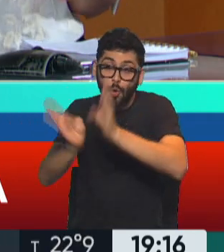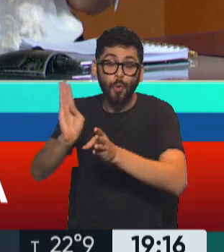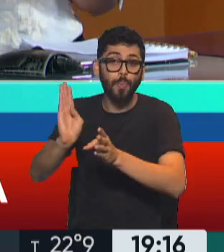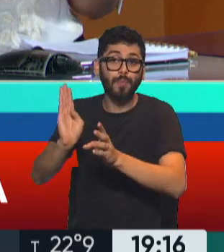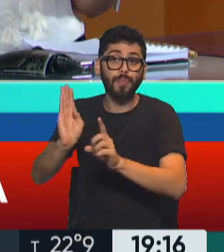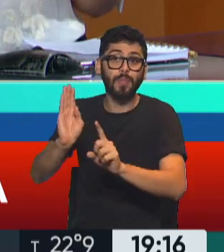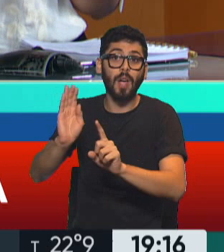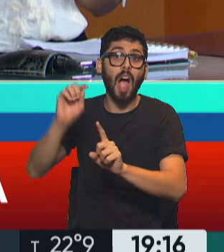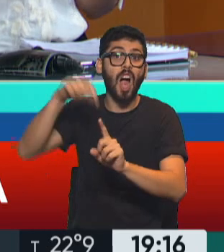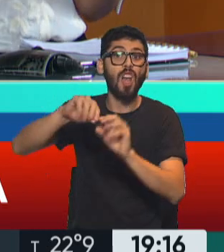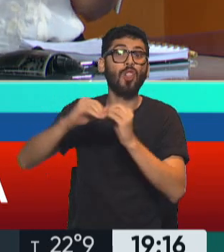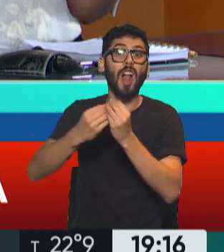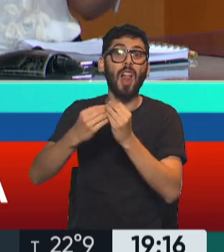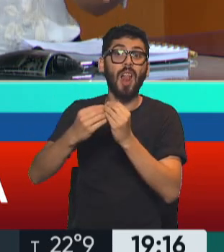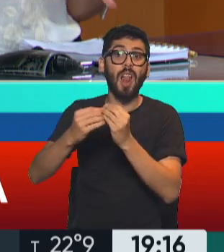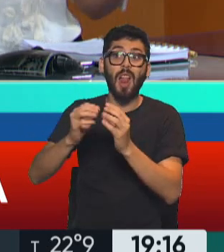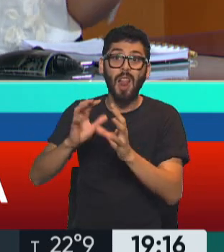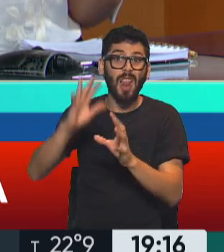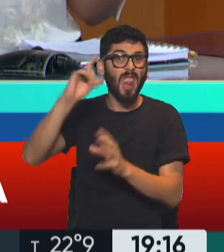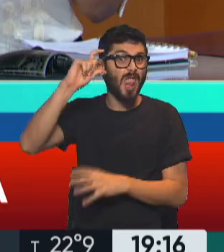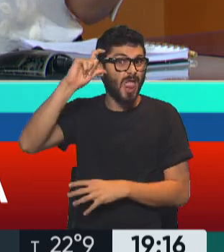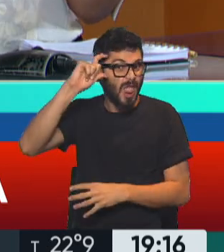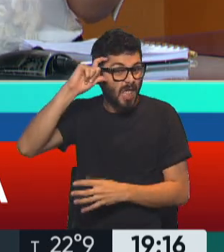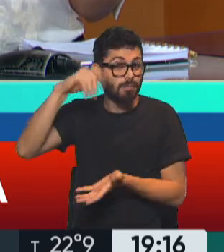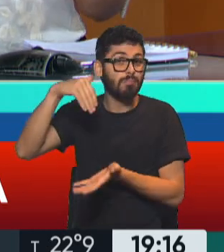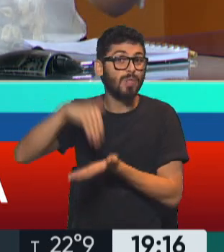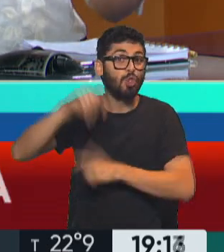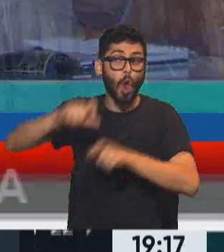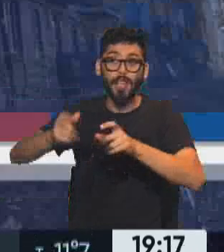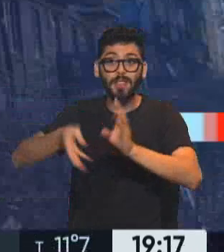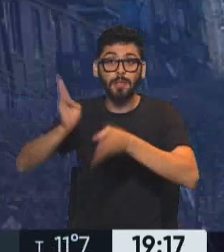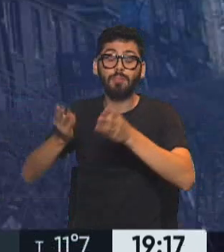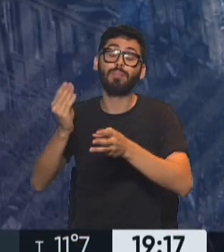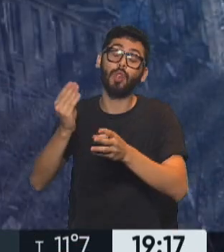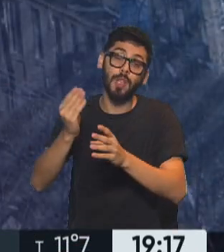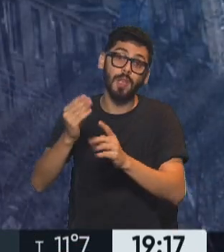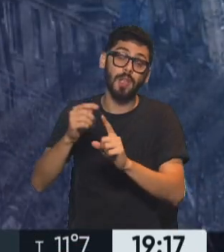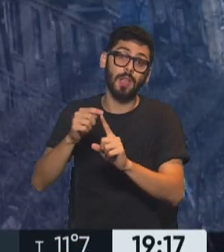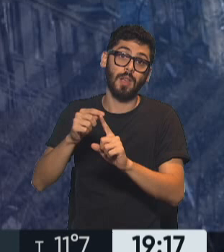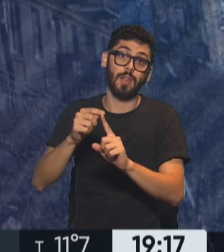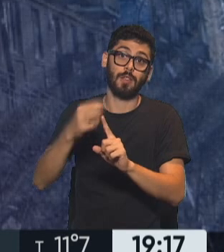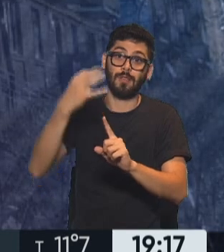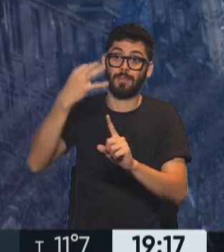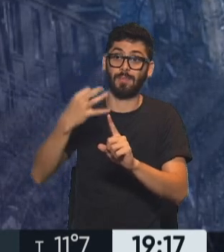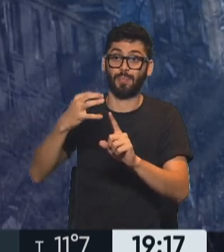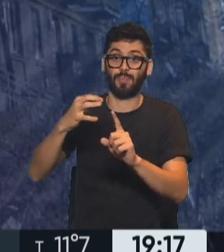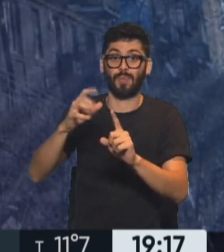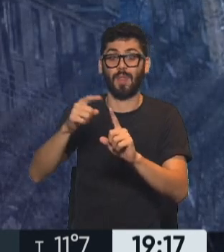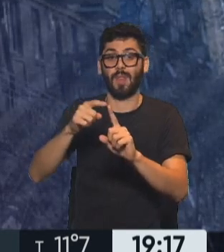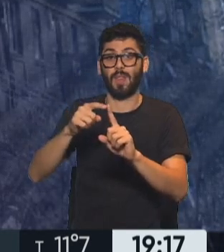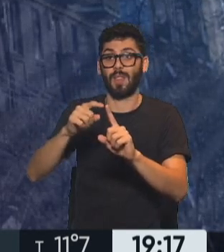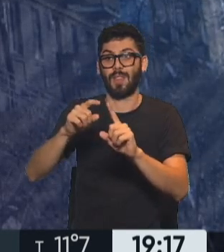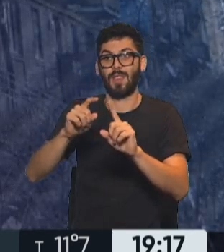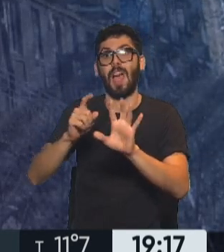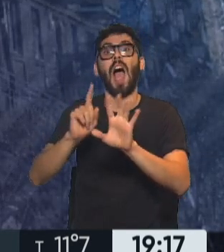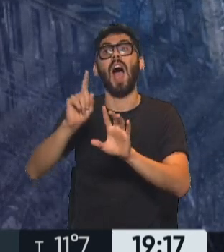millones de desplazados en su totalidad, si contamos también, digamos, que se desplazan justamente por el